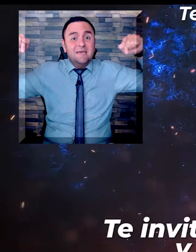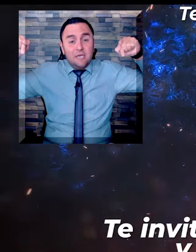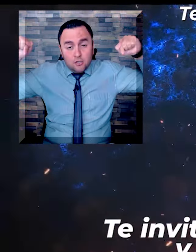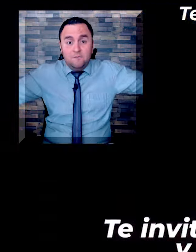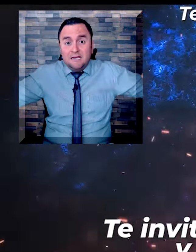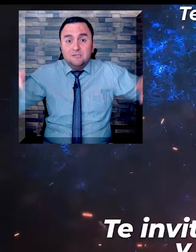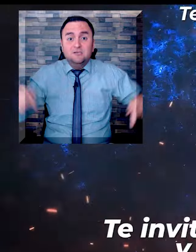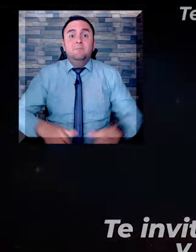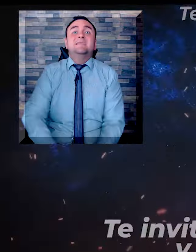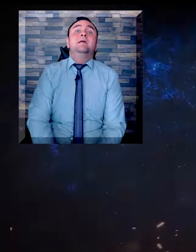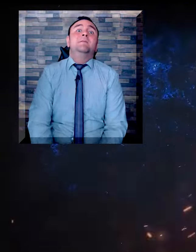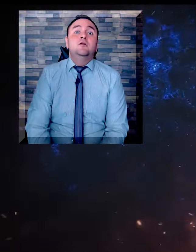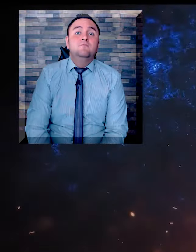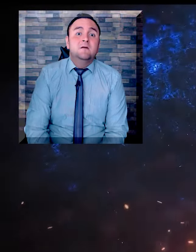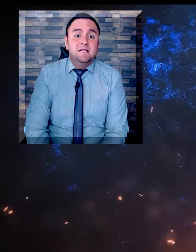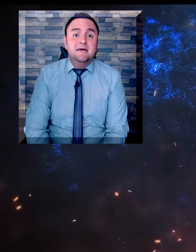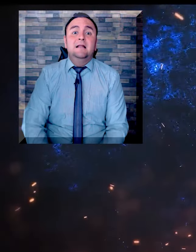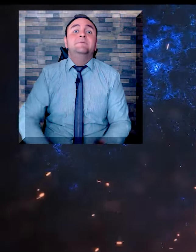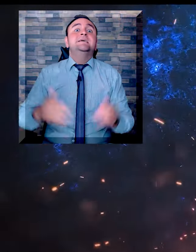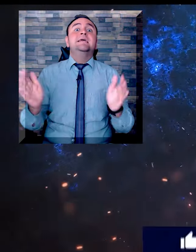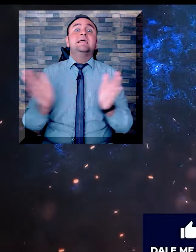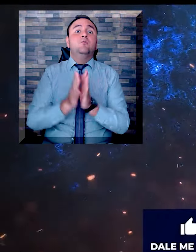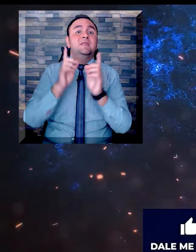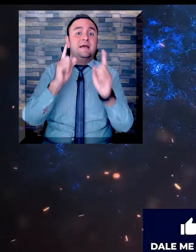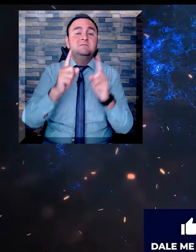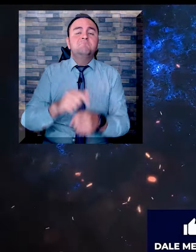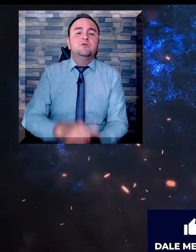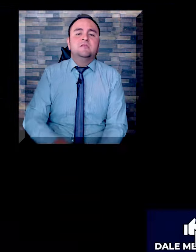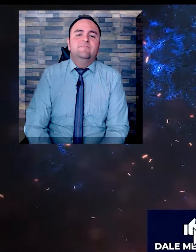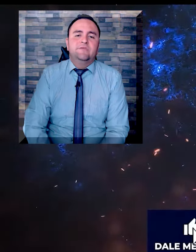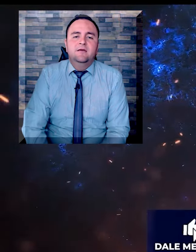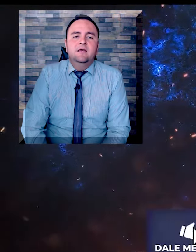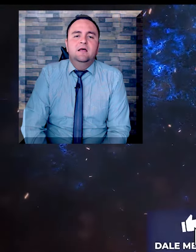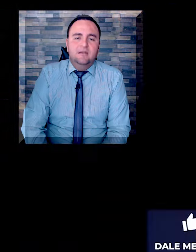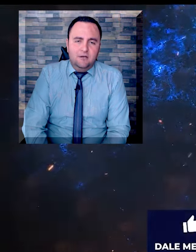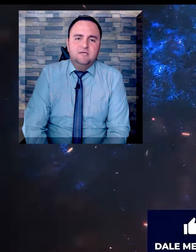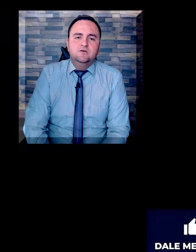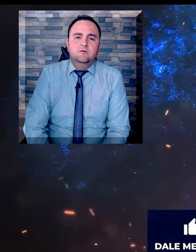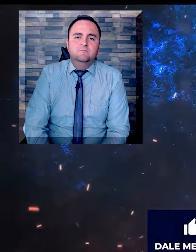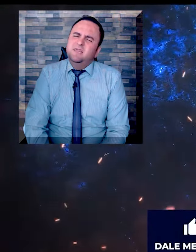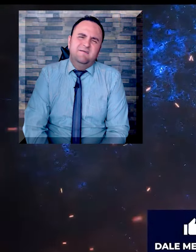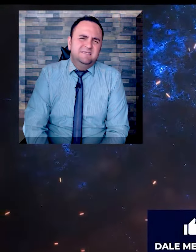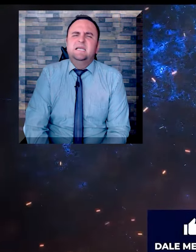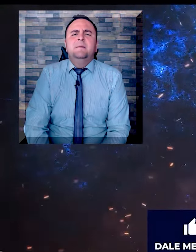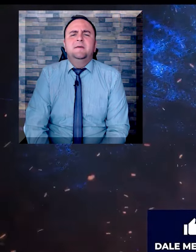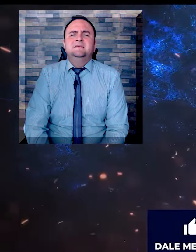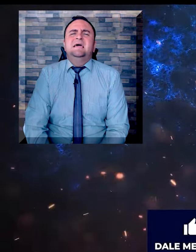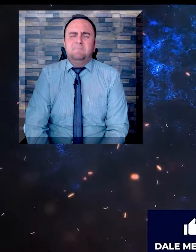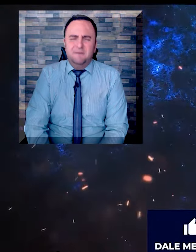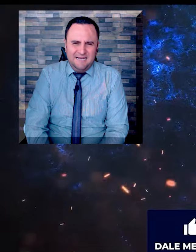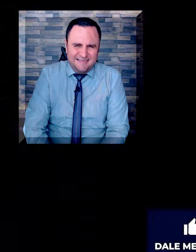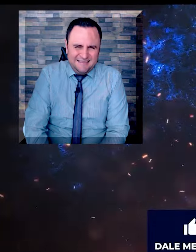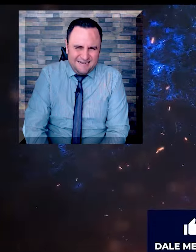dejarte aquí dos predicaciones más de la hermana Luz Marina de Galvis. Y recuerda que es importante la oración para vencer